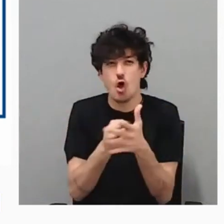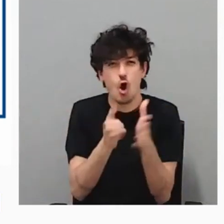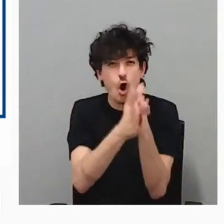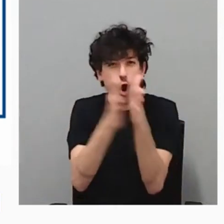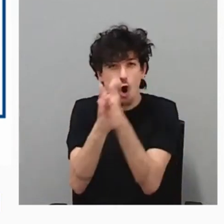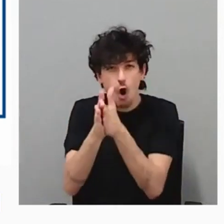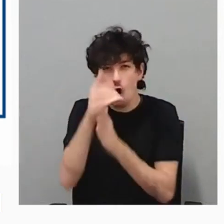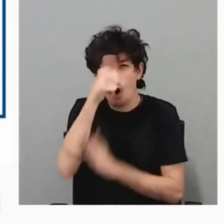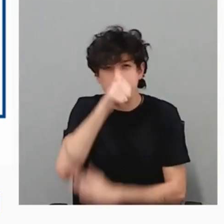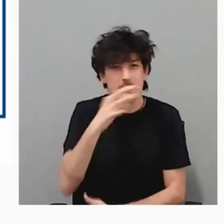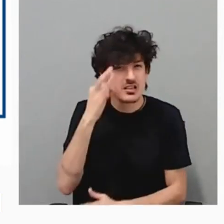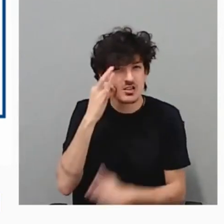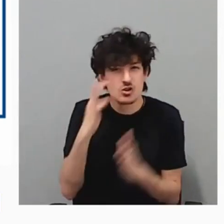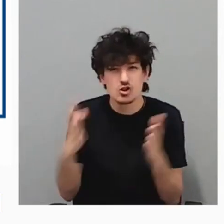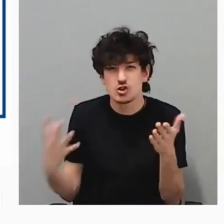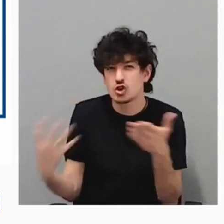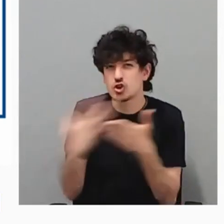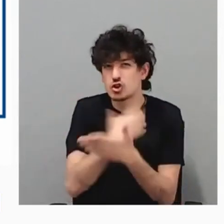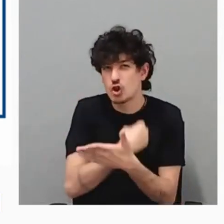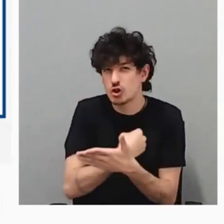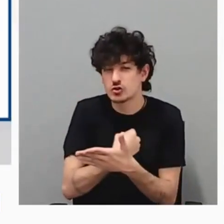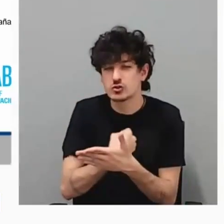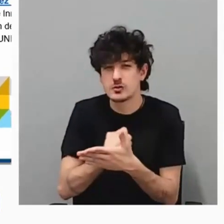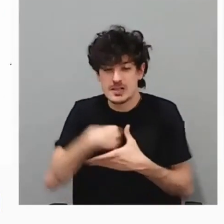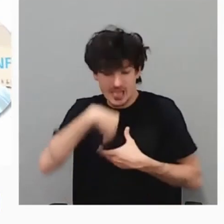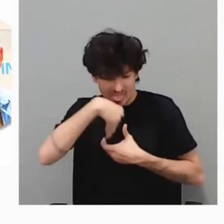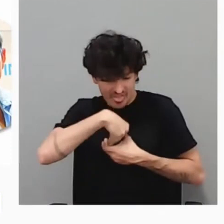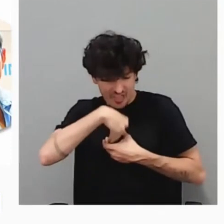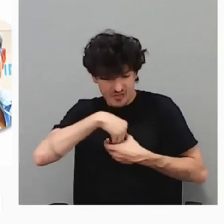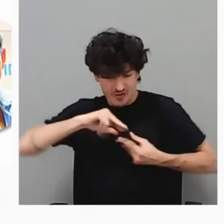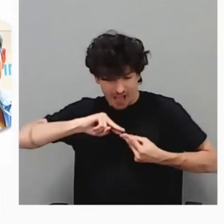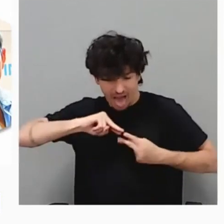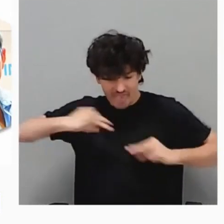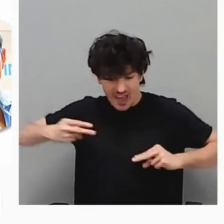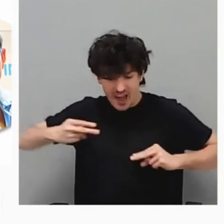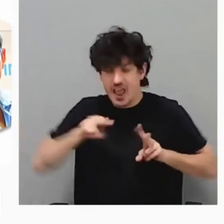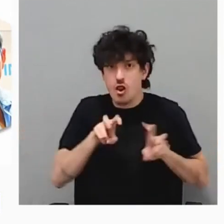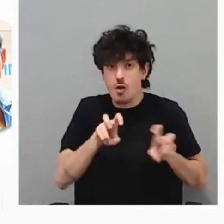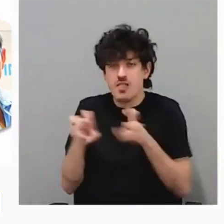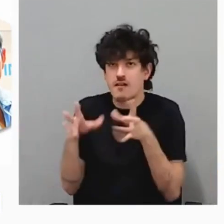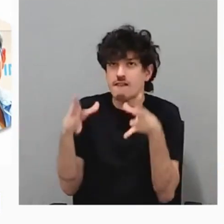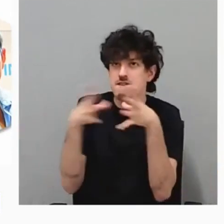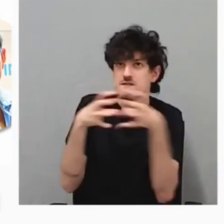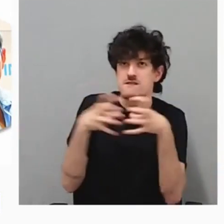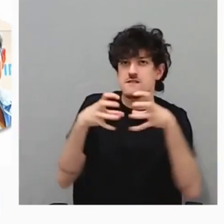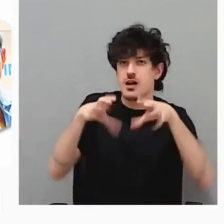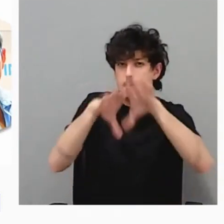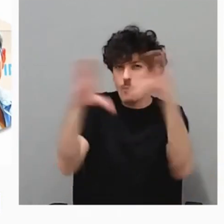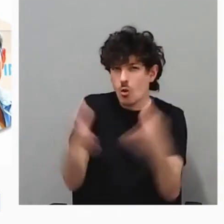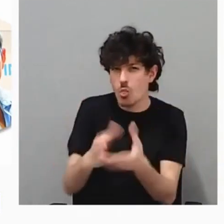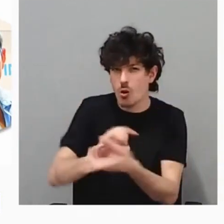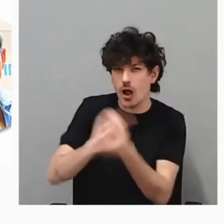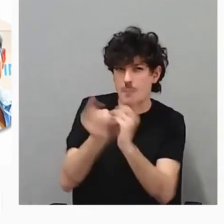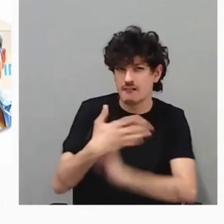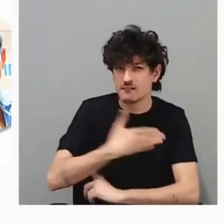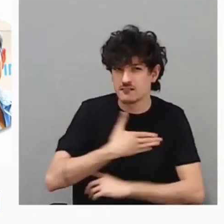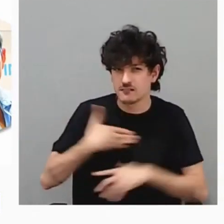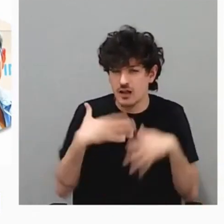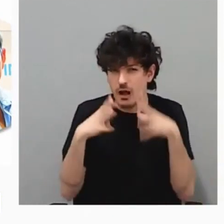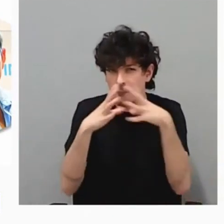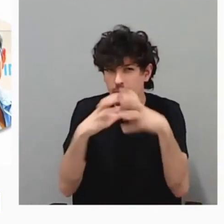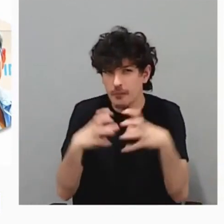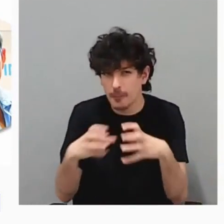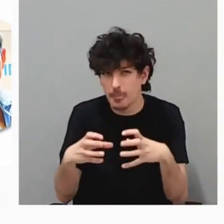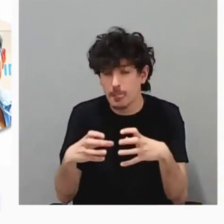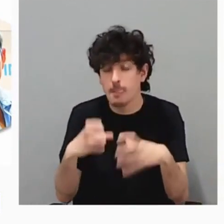ese poquito de ADN de innovación y esa mucha ambición para cambiar el mundo. Y no hay nada mejor para cambiar el mundo